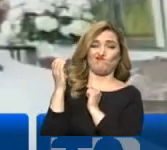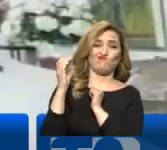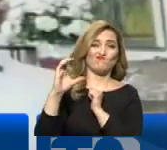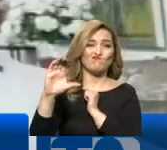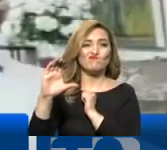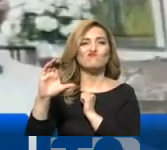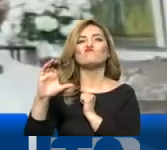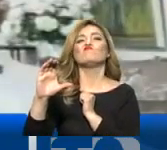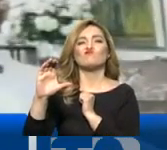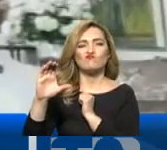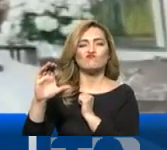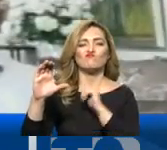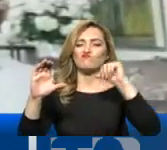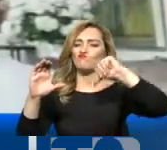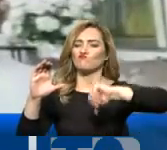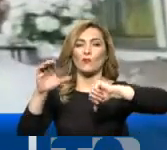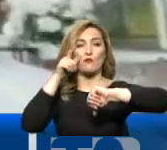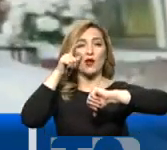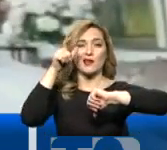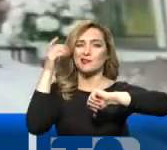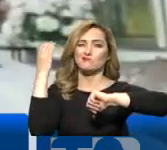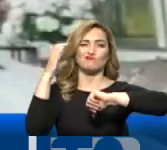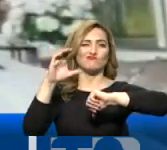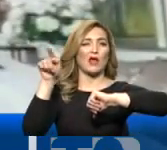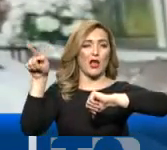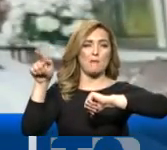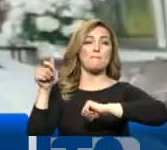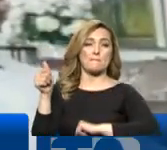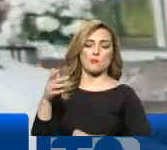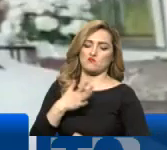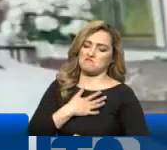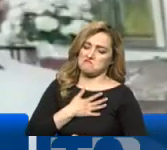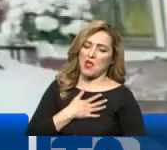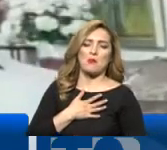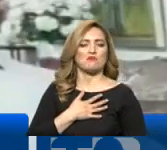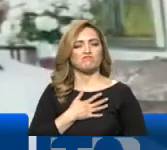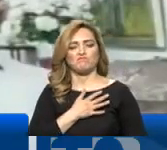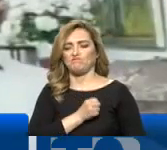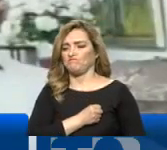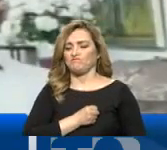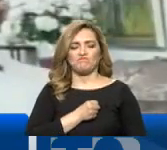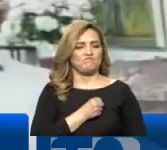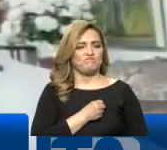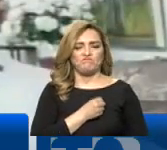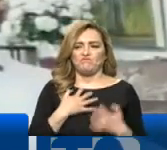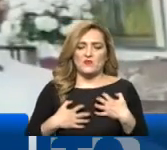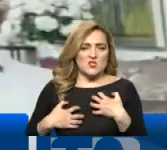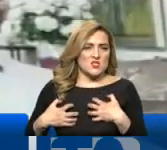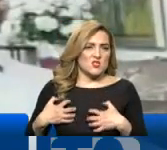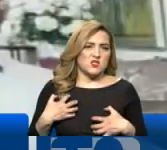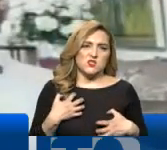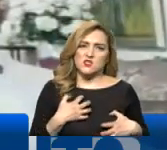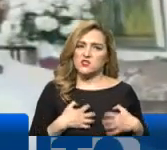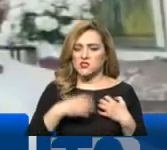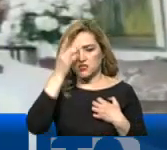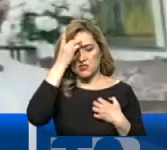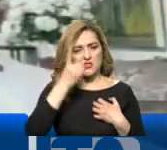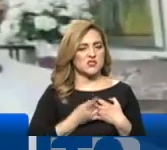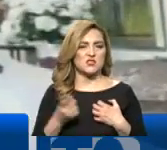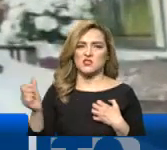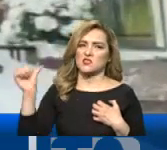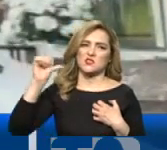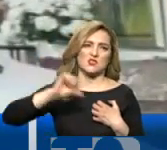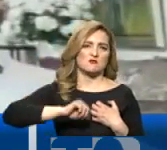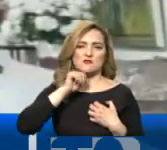desde la Fiscalía por esta decisión. Yo creo que es una lamentable decisión, indignante para los guayasenses. Creo que